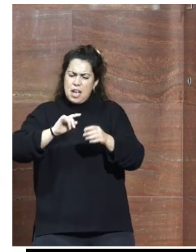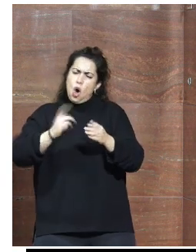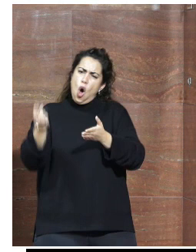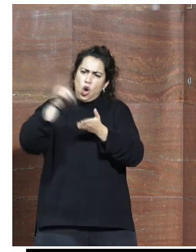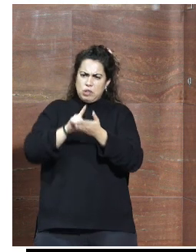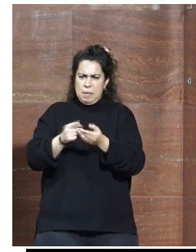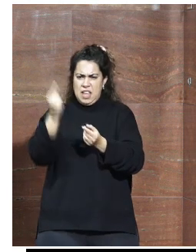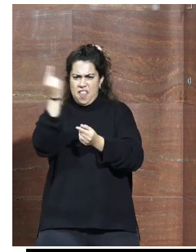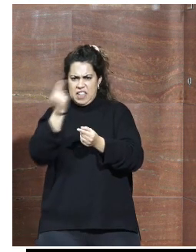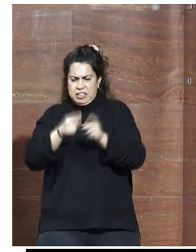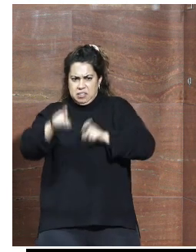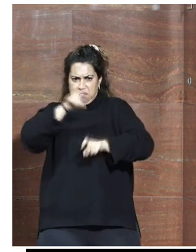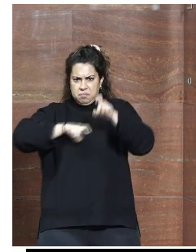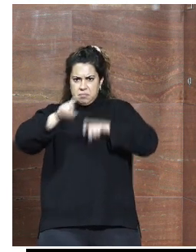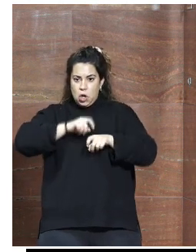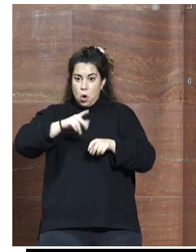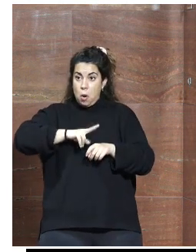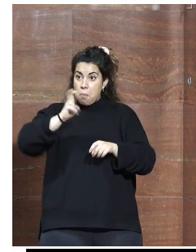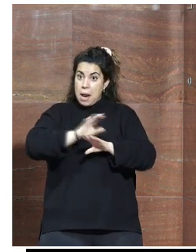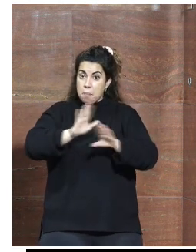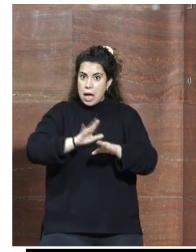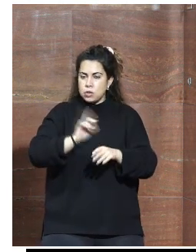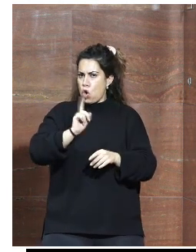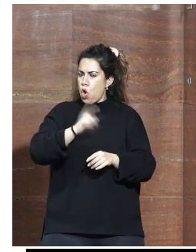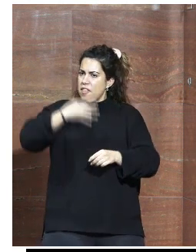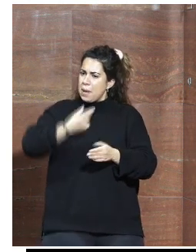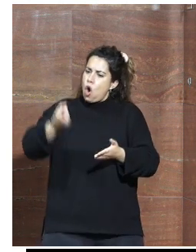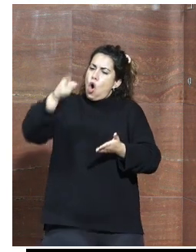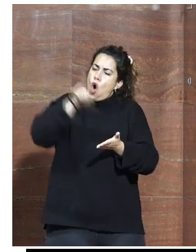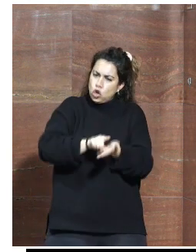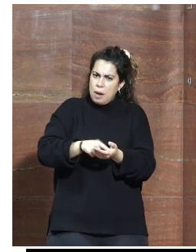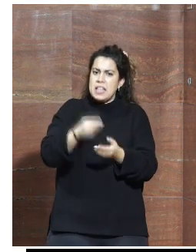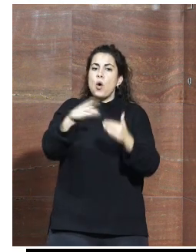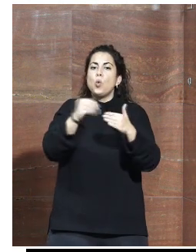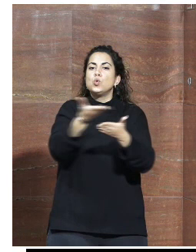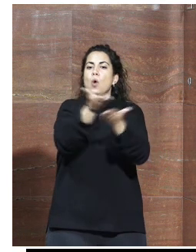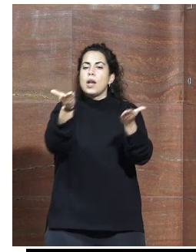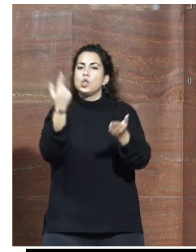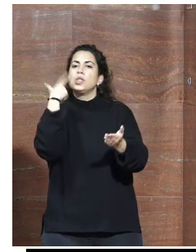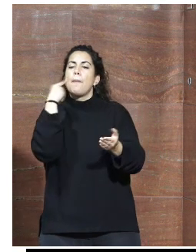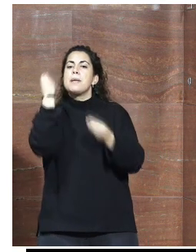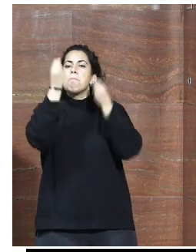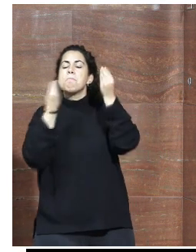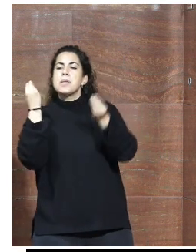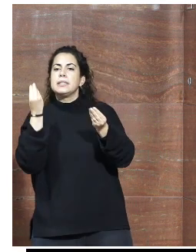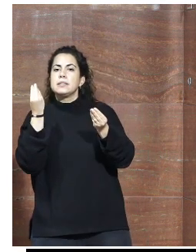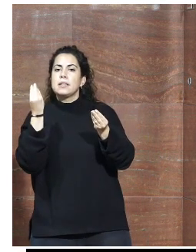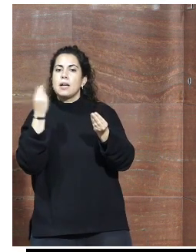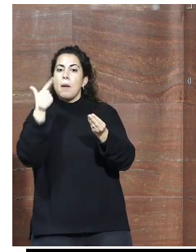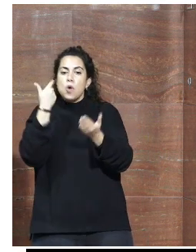eso. Hay que volver otra vez a pasarlo por el tamiz de los usuarios para comprobar que de